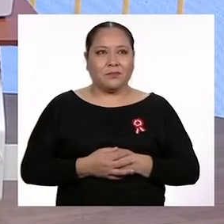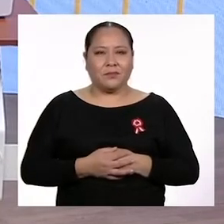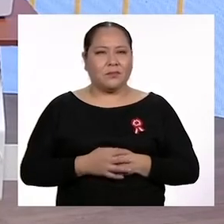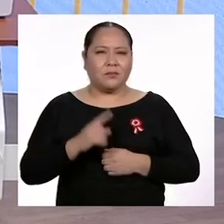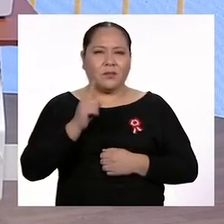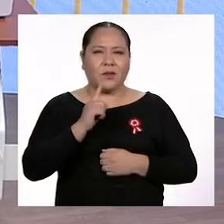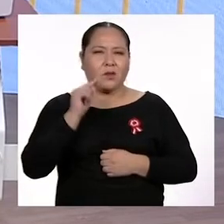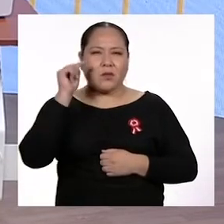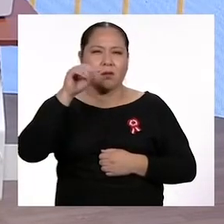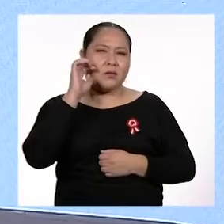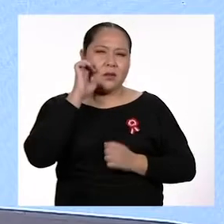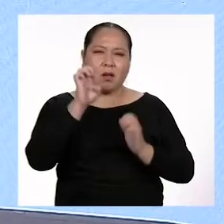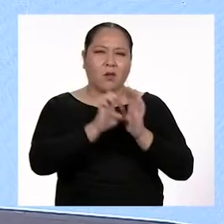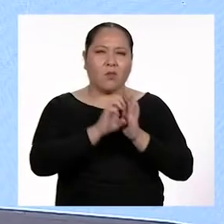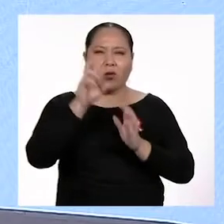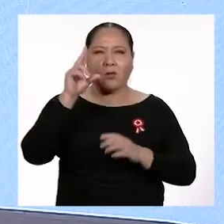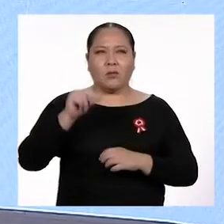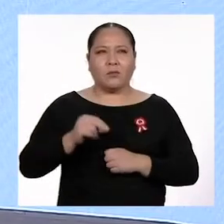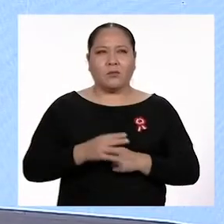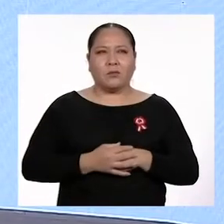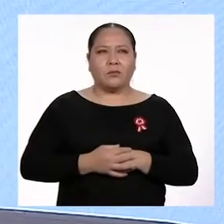No, este ejemplo no.